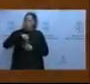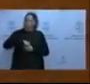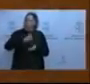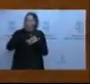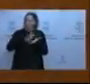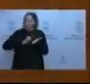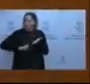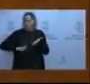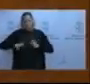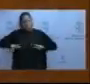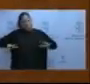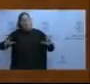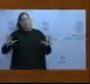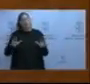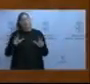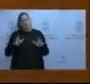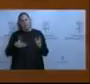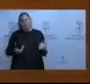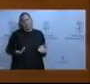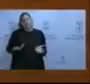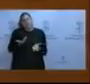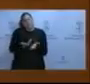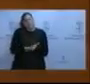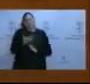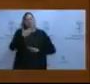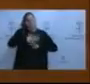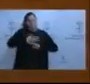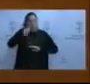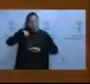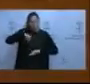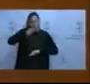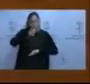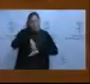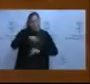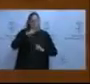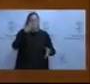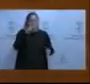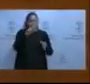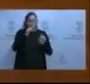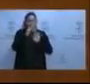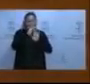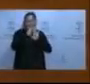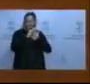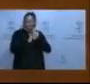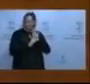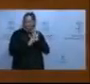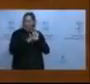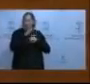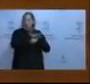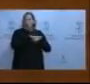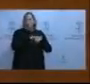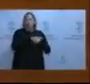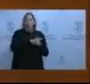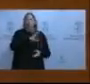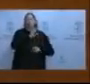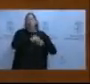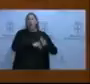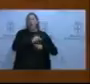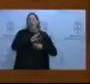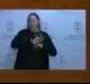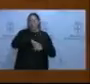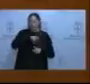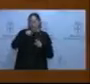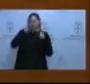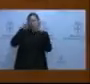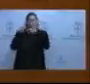es que en el plazo de un mes se realice un informe sobre qué medidas concretas va a adoptar el Gobierno en relación a esa